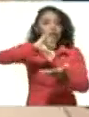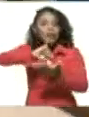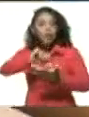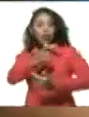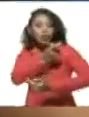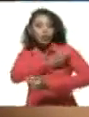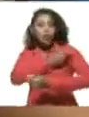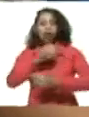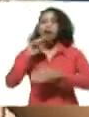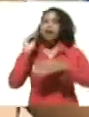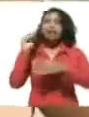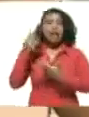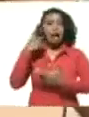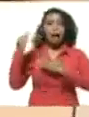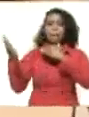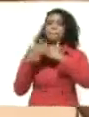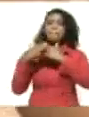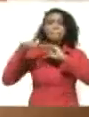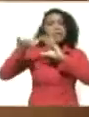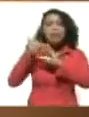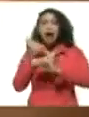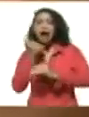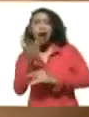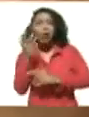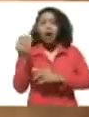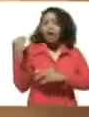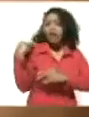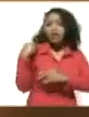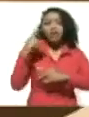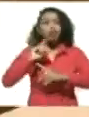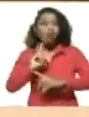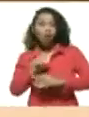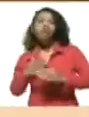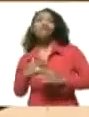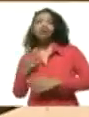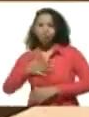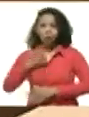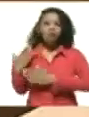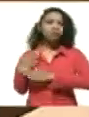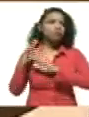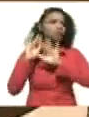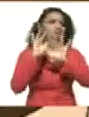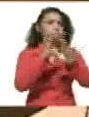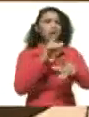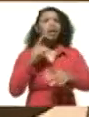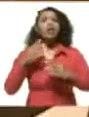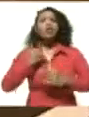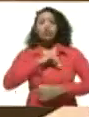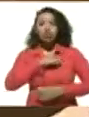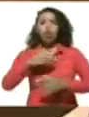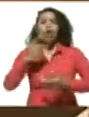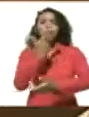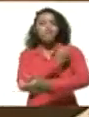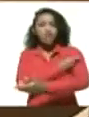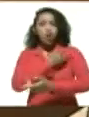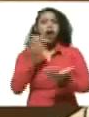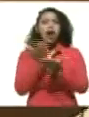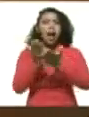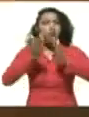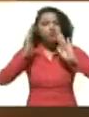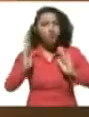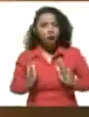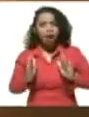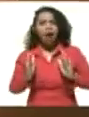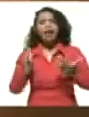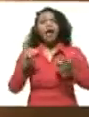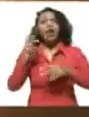no importa la edad partir de como ya ustedes sabemos está vacunando en las escuelas de los planteles educativos a